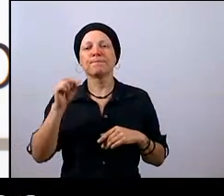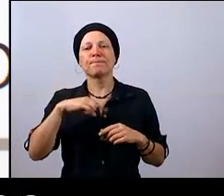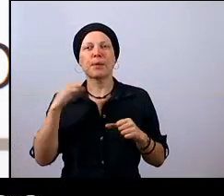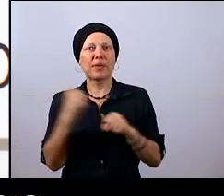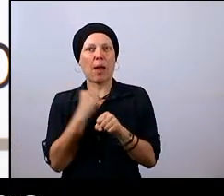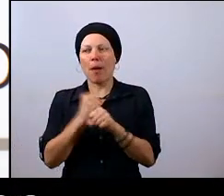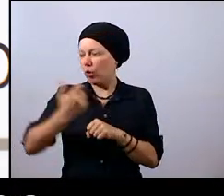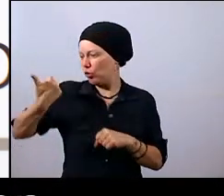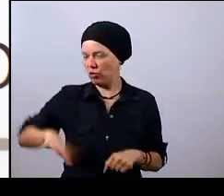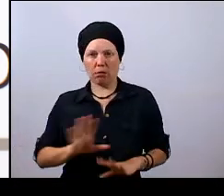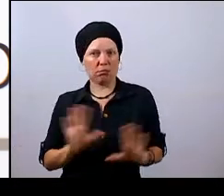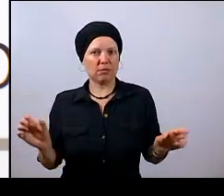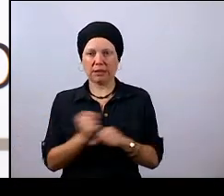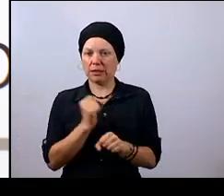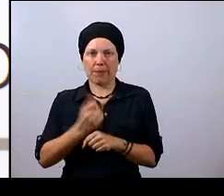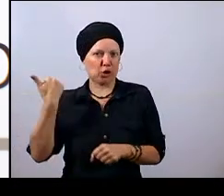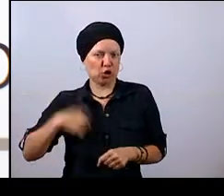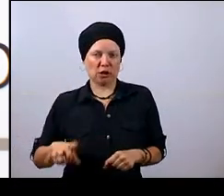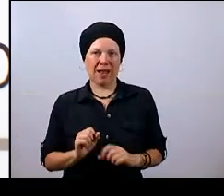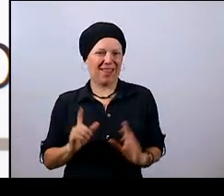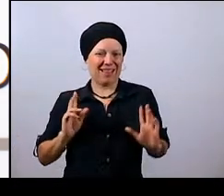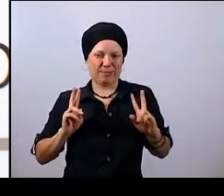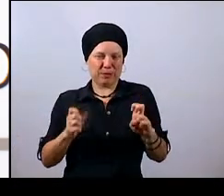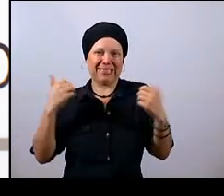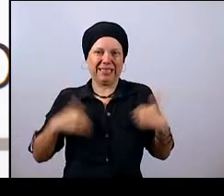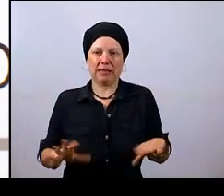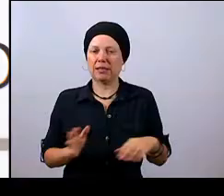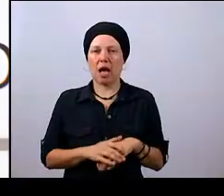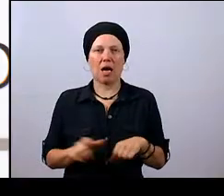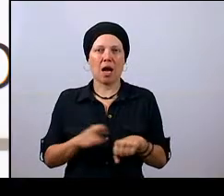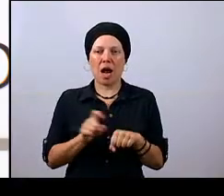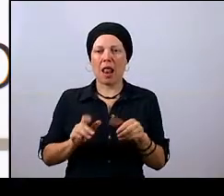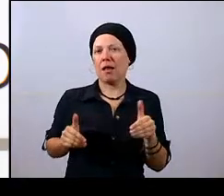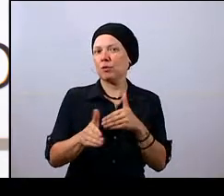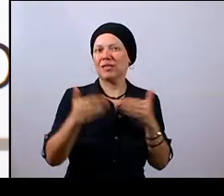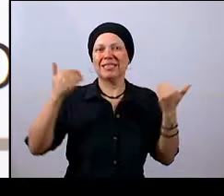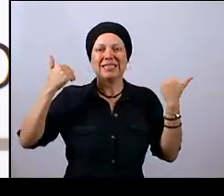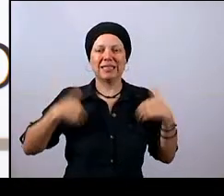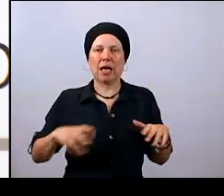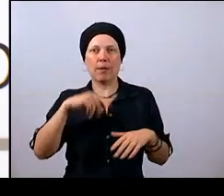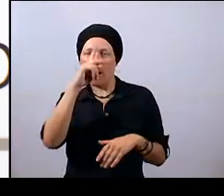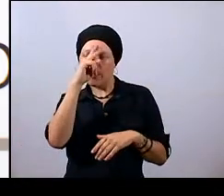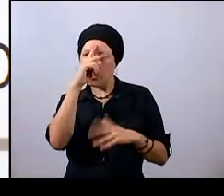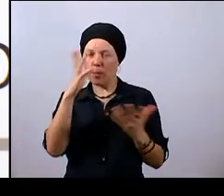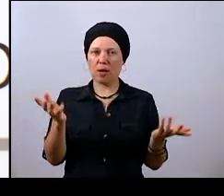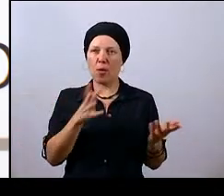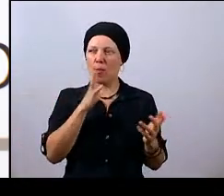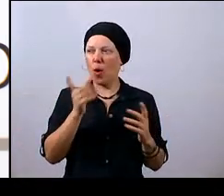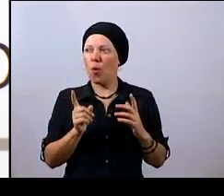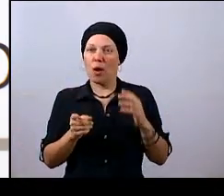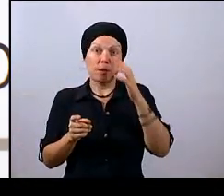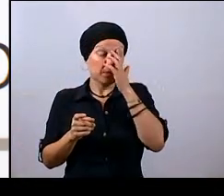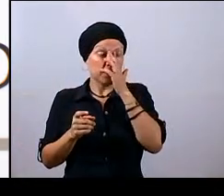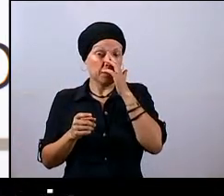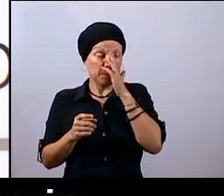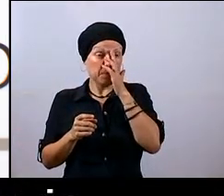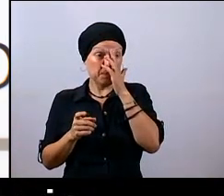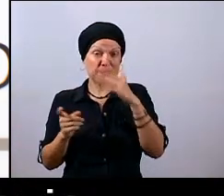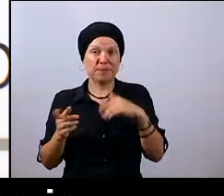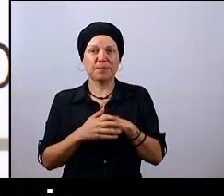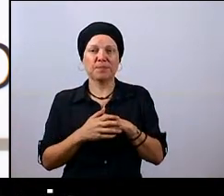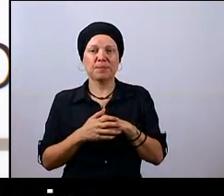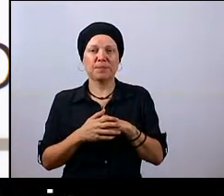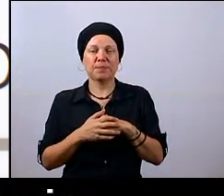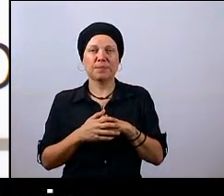ya, pero ya desde el minuto 1, desde con carácter previo, incluso cuando lo que preocupaba era absolutamente la extinción de